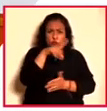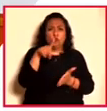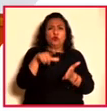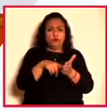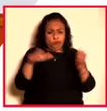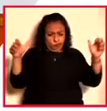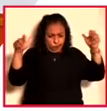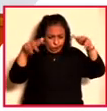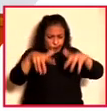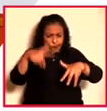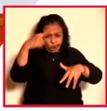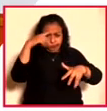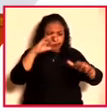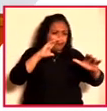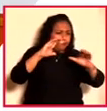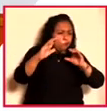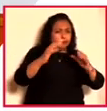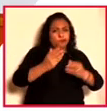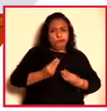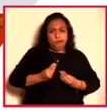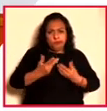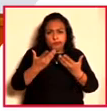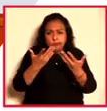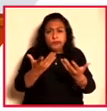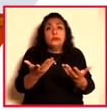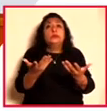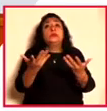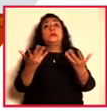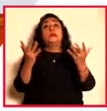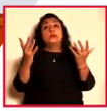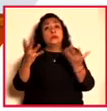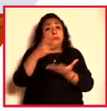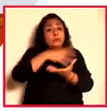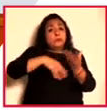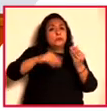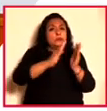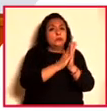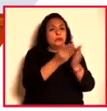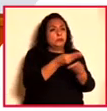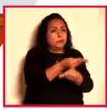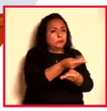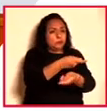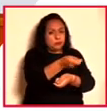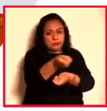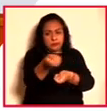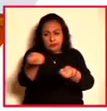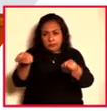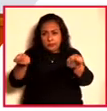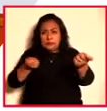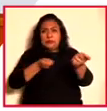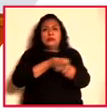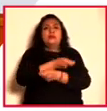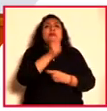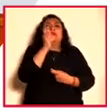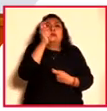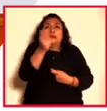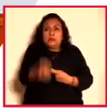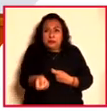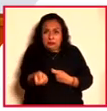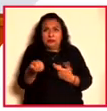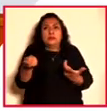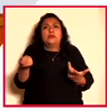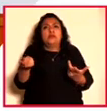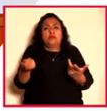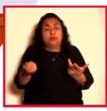para comunicar y circular los libros. Y circular los libros significa también poner en la